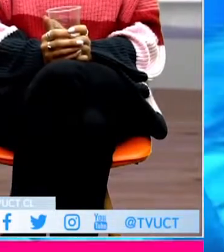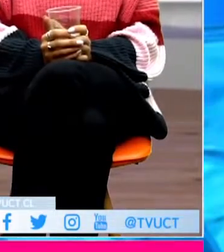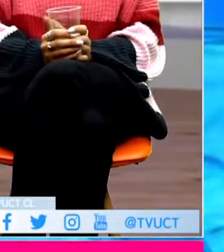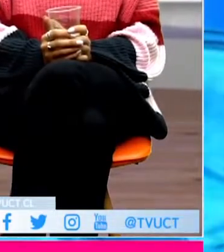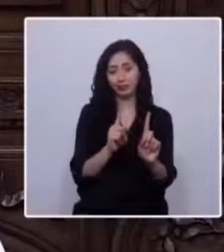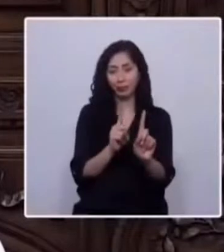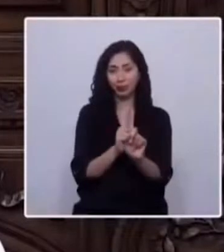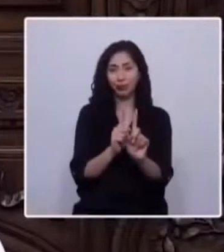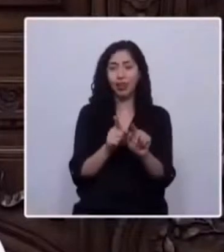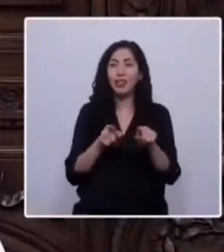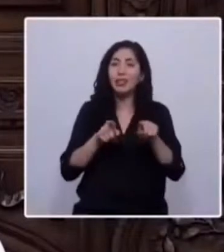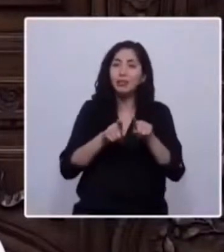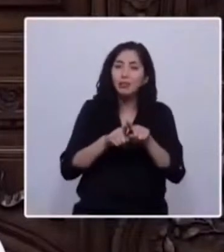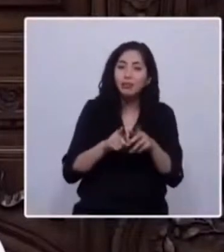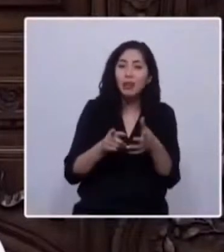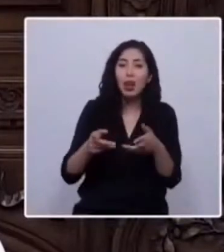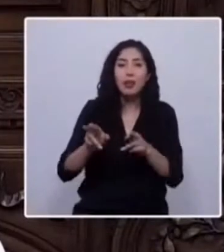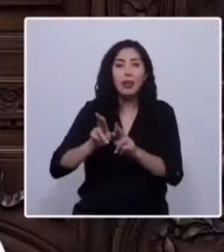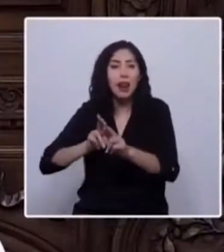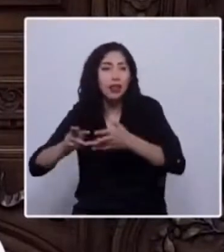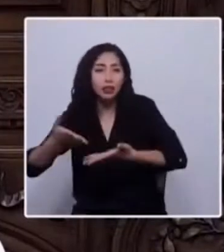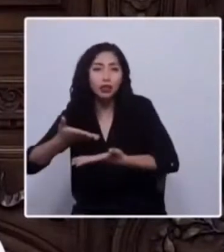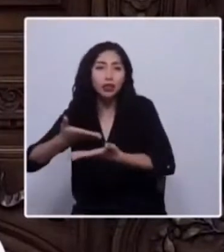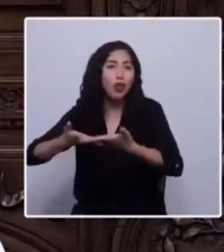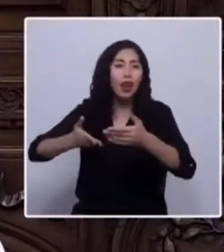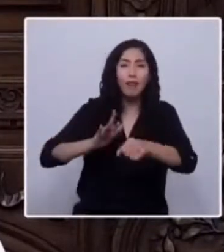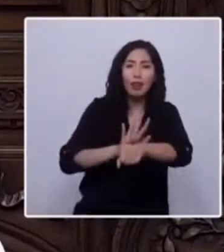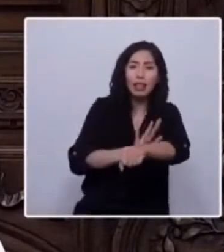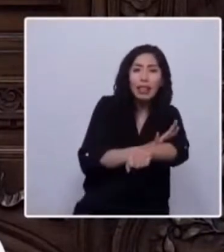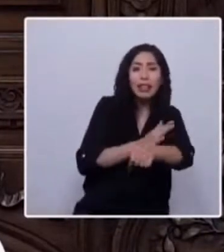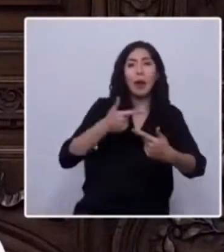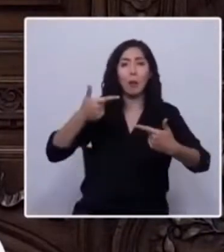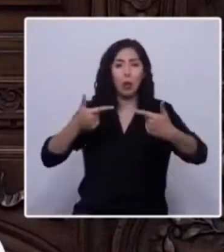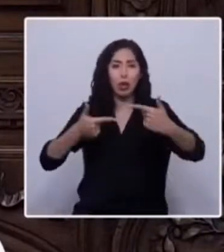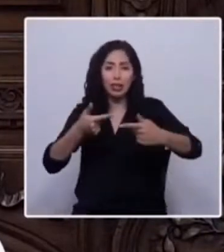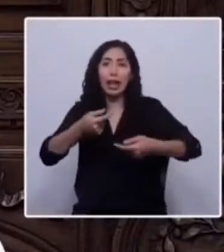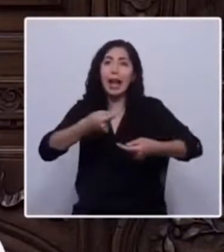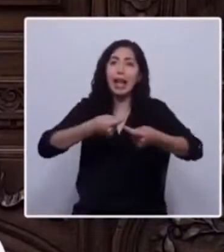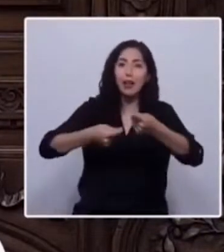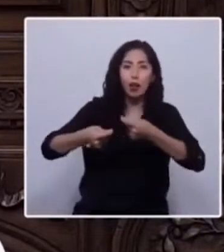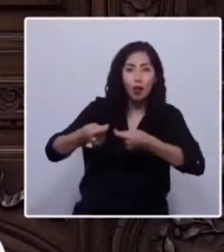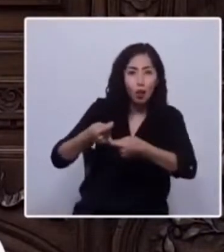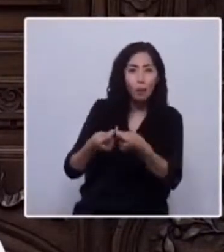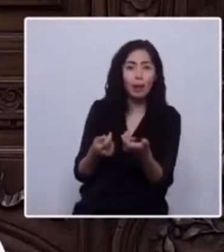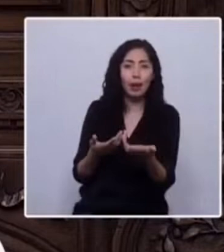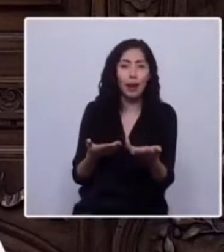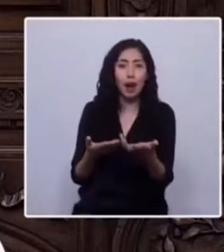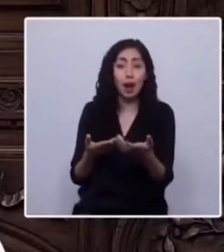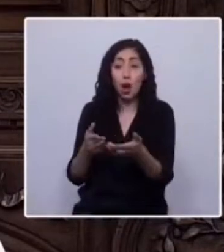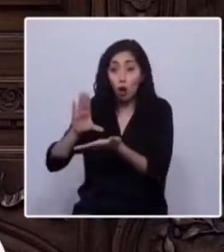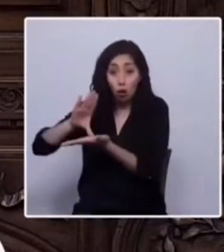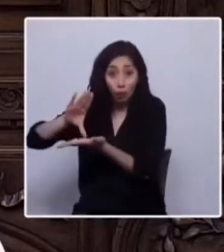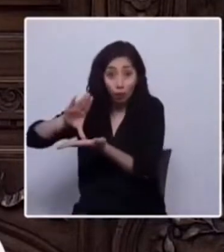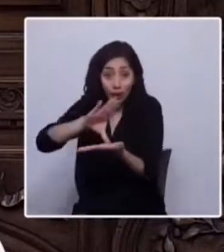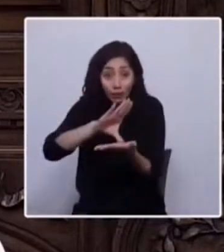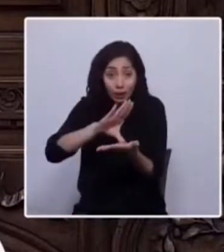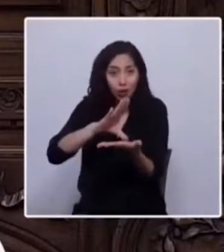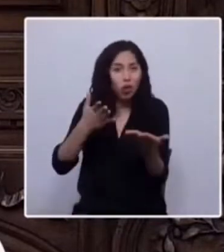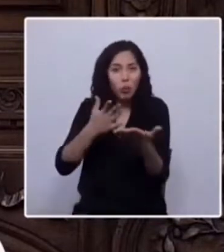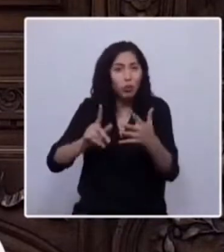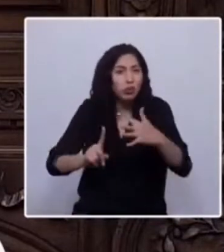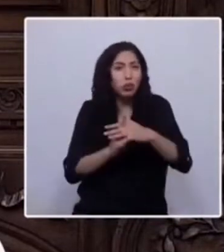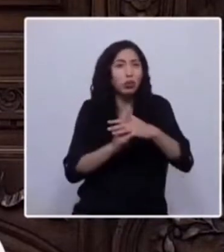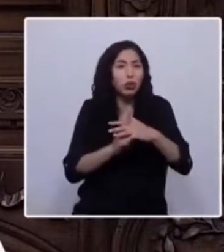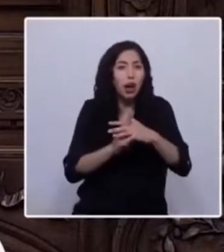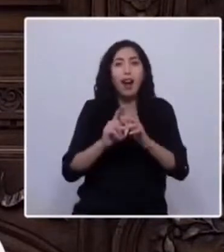hay muchísimos recursos detrás. Y creo que la mejor herramienta que nosotros tenemos para contrastar las noticias falsas es